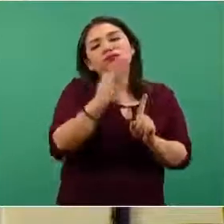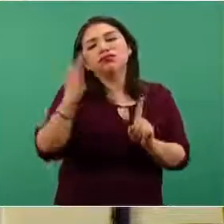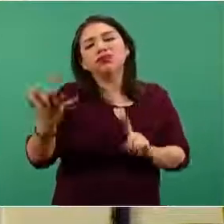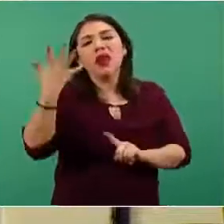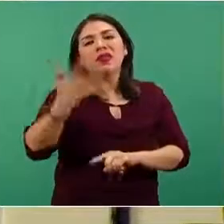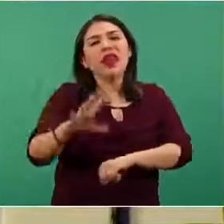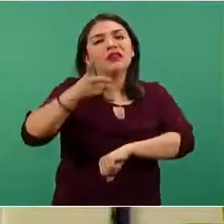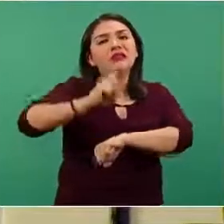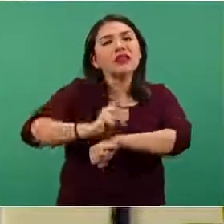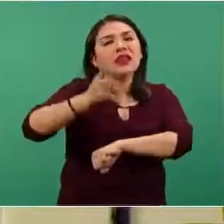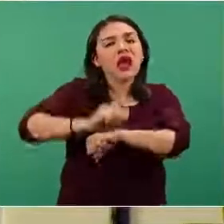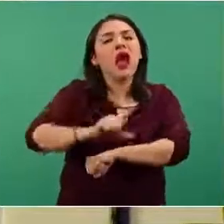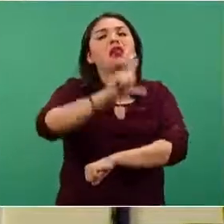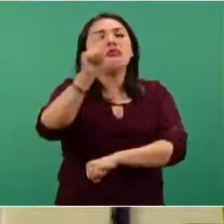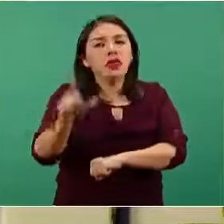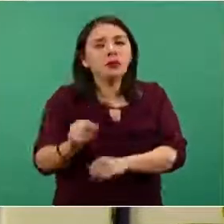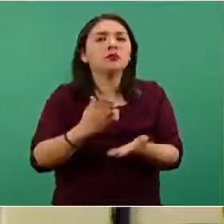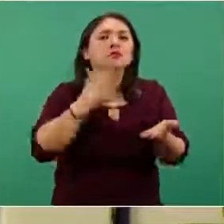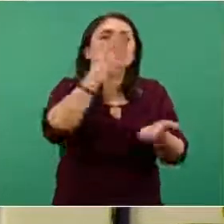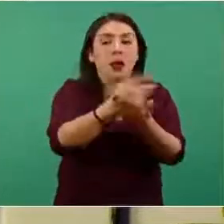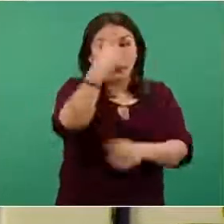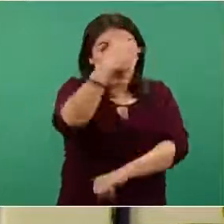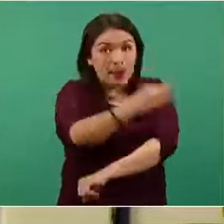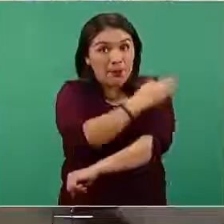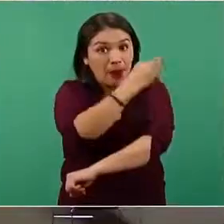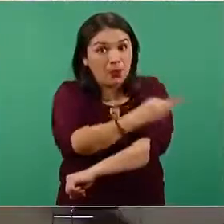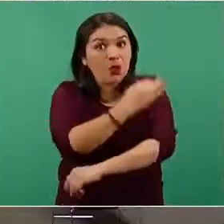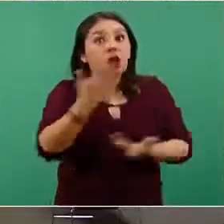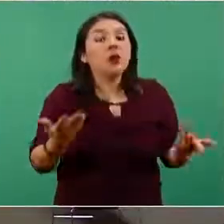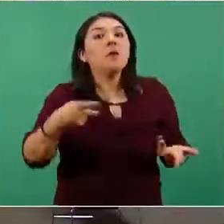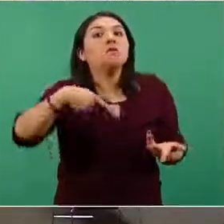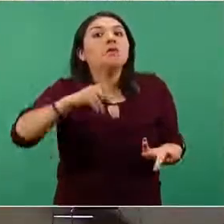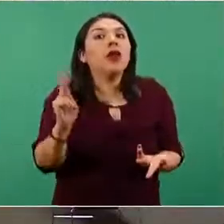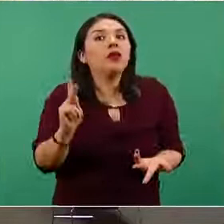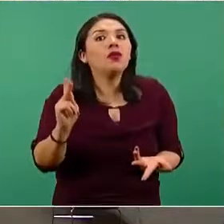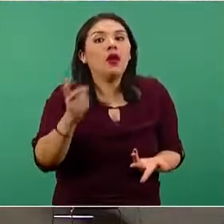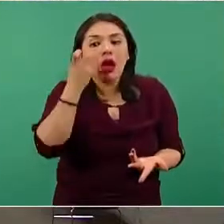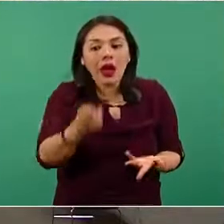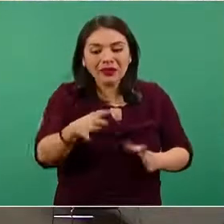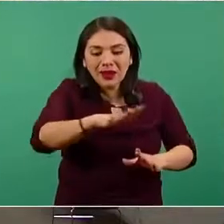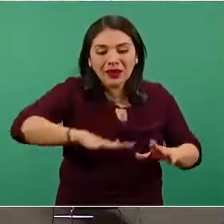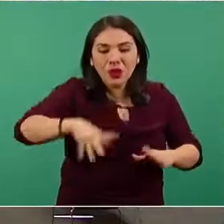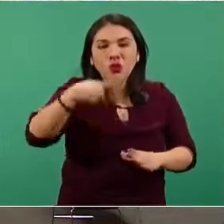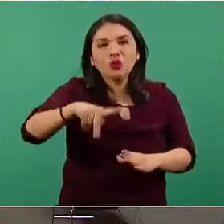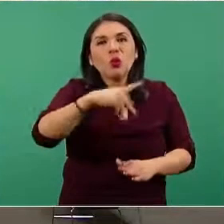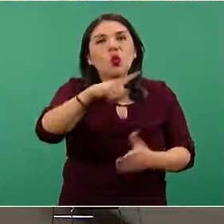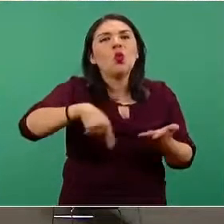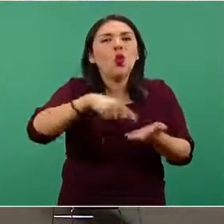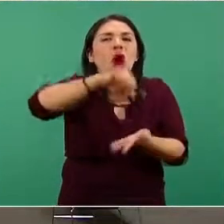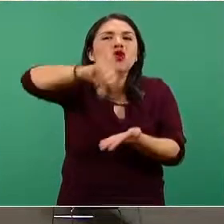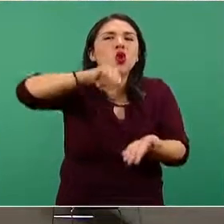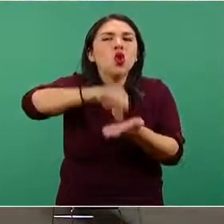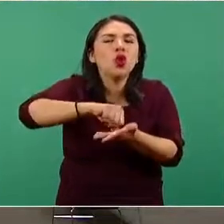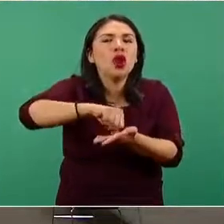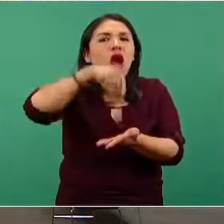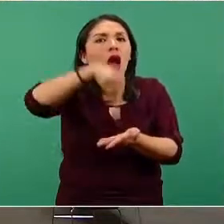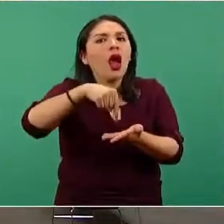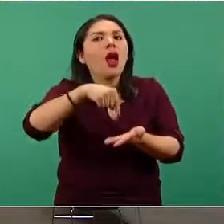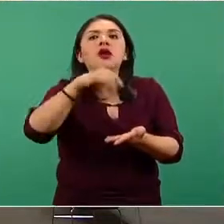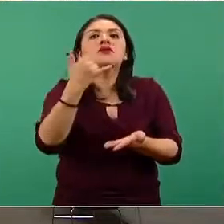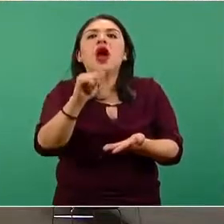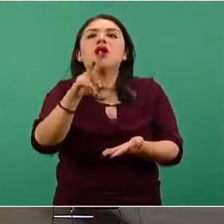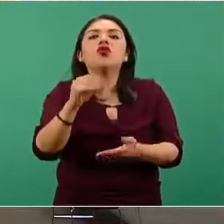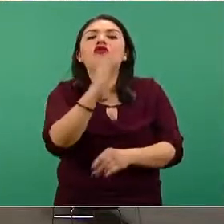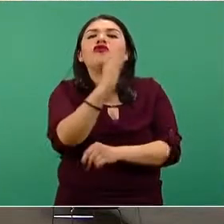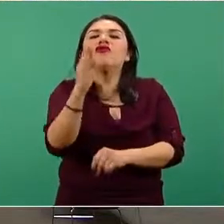días, la fecha, y después vacunarse, pero ya no estaría quizá aplicándose en su territorio el adulto mayor, en este caso que